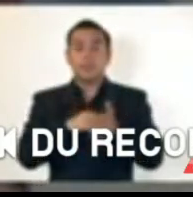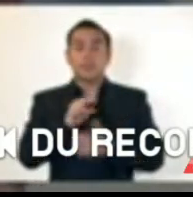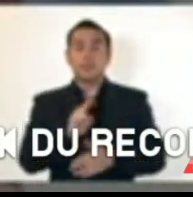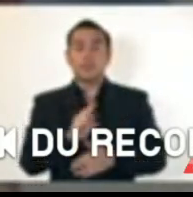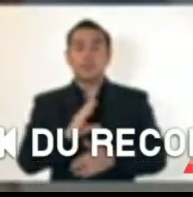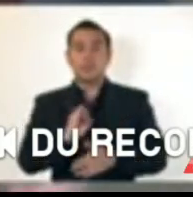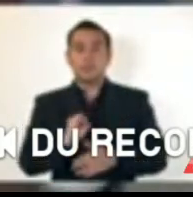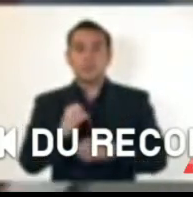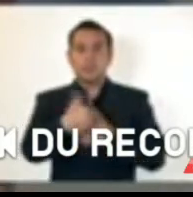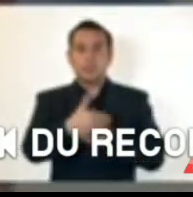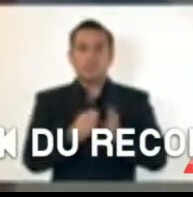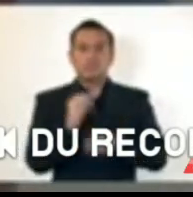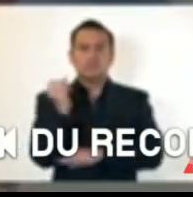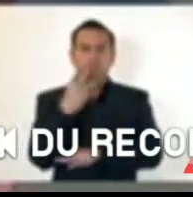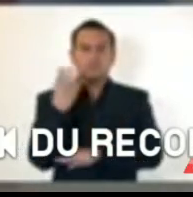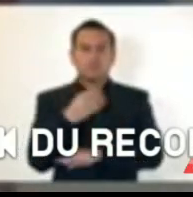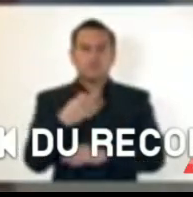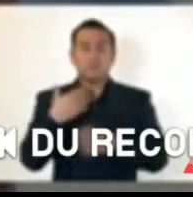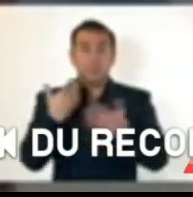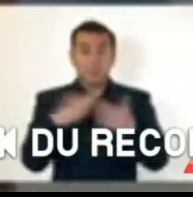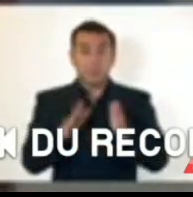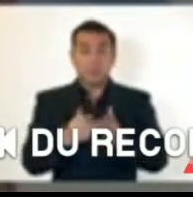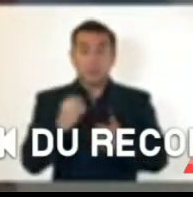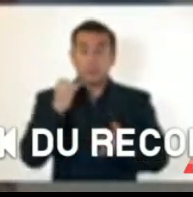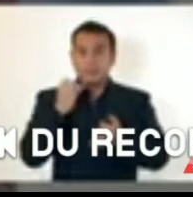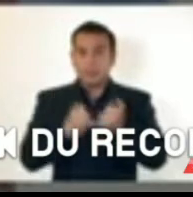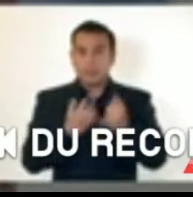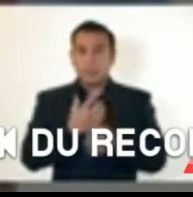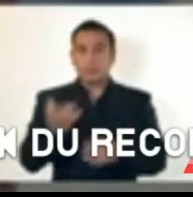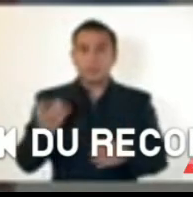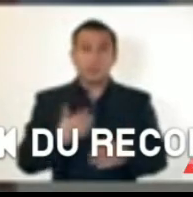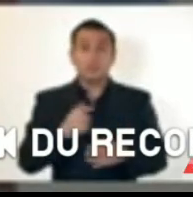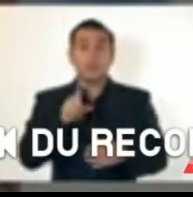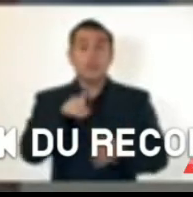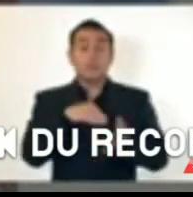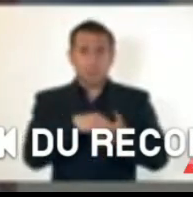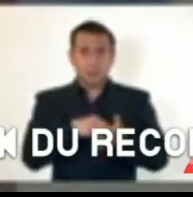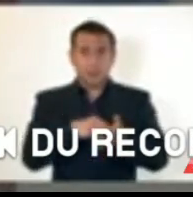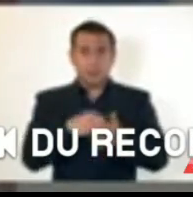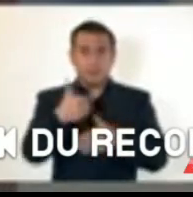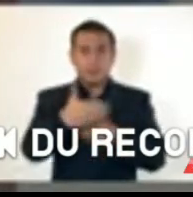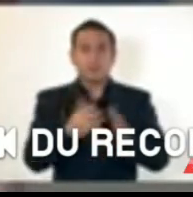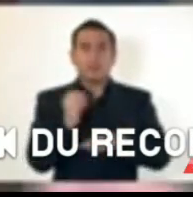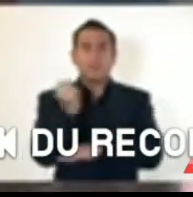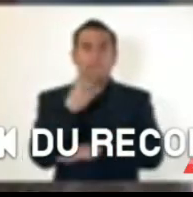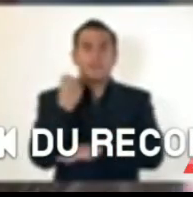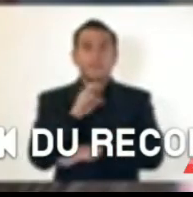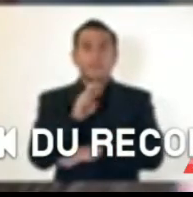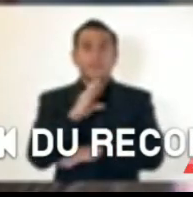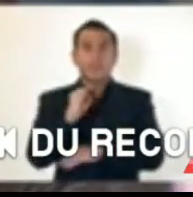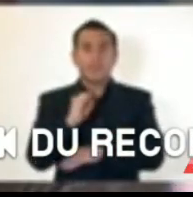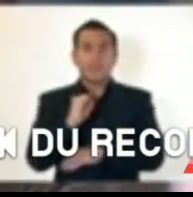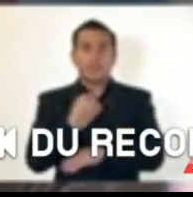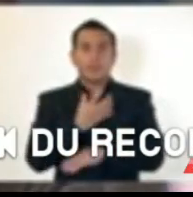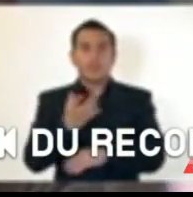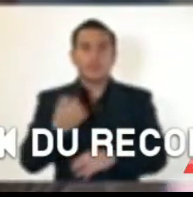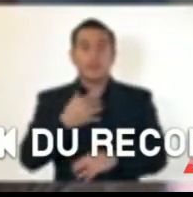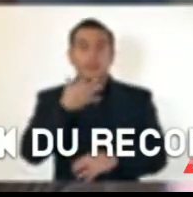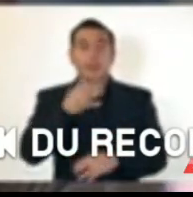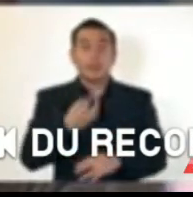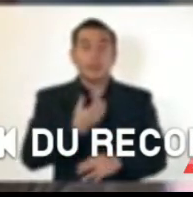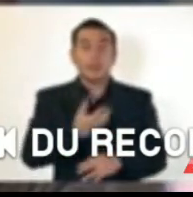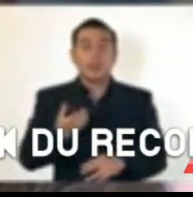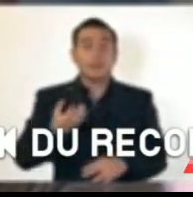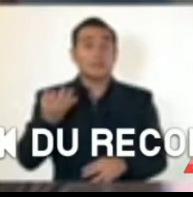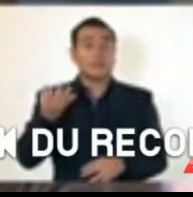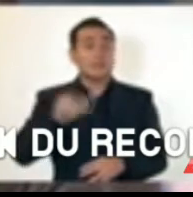eso, pudiendo entender las personas en total acuerdo con el presidente, ¿no? Porque la mayoría que han